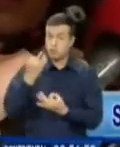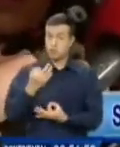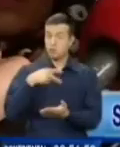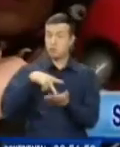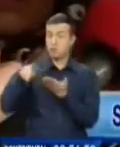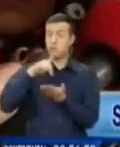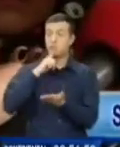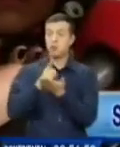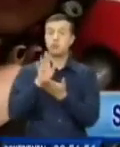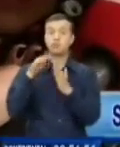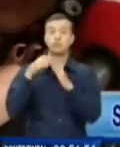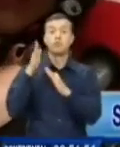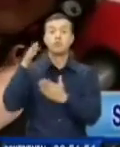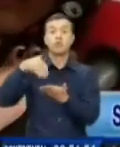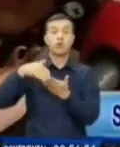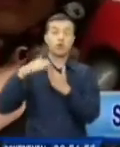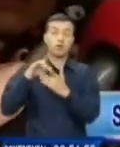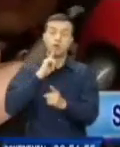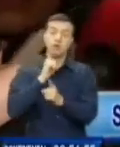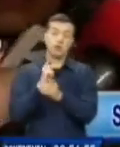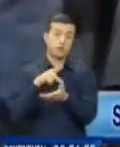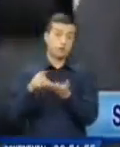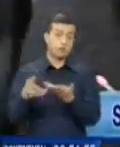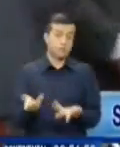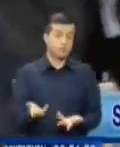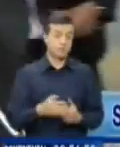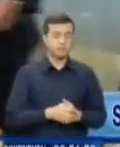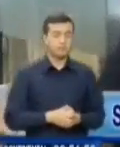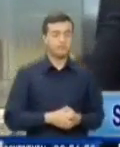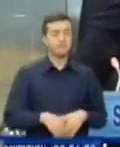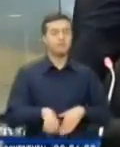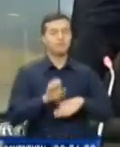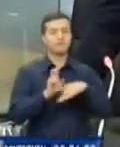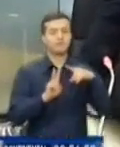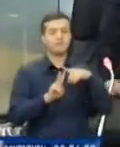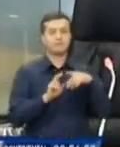llegue hasta su domicilio, hay que pagar por ese servicio. Alexis Moncayo, Ecuador TV.